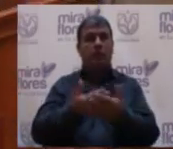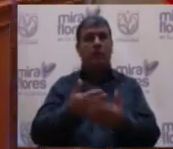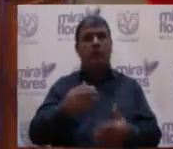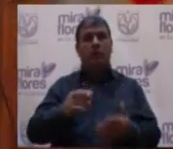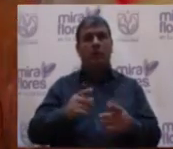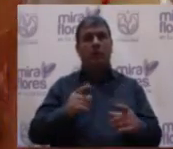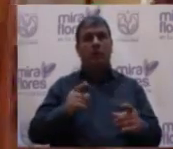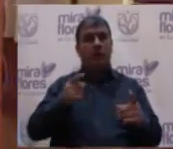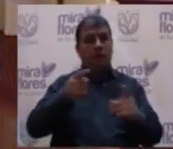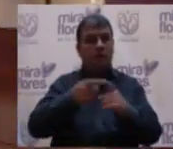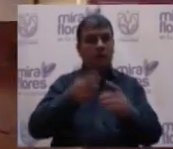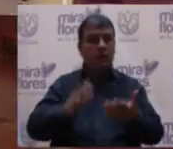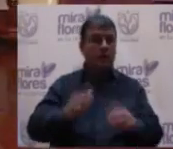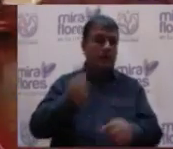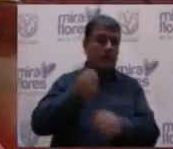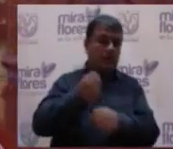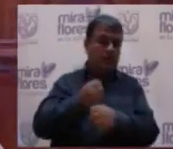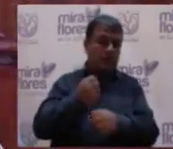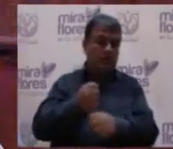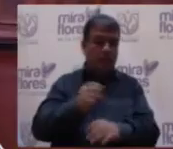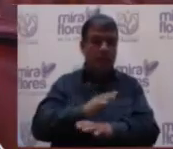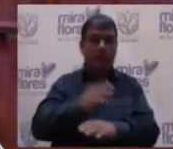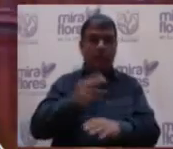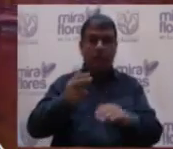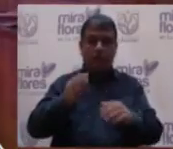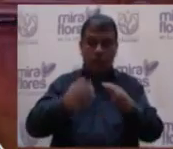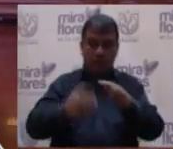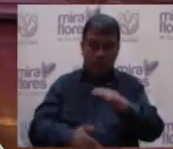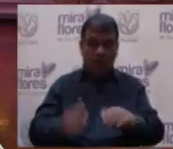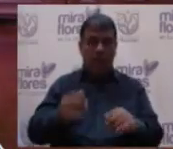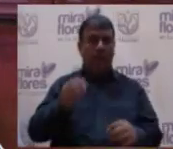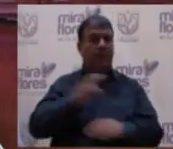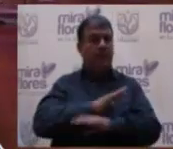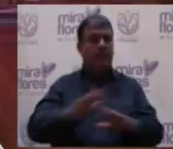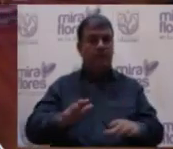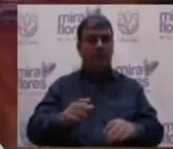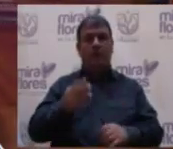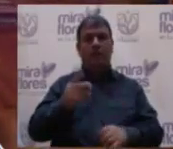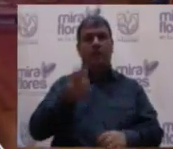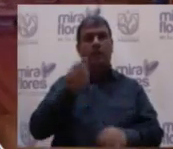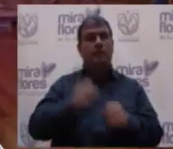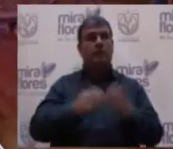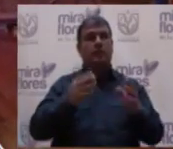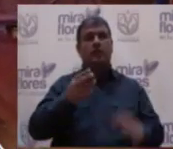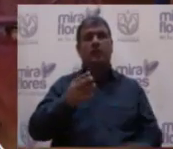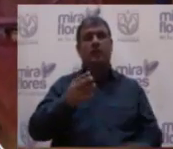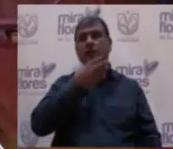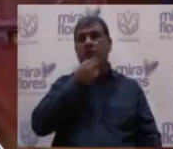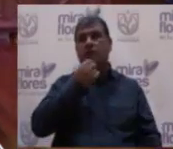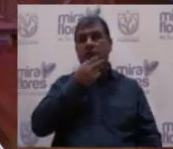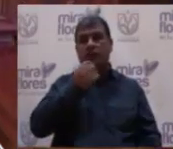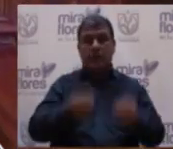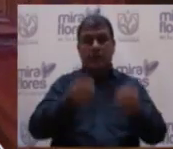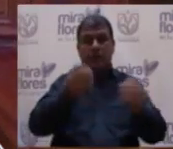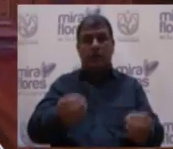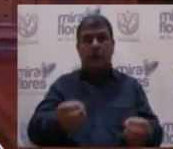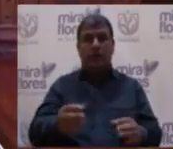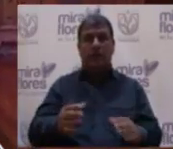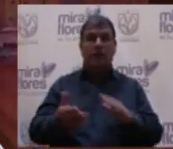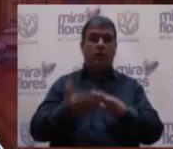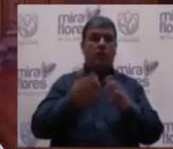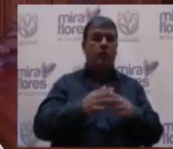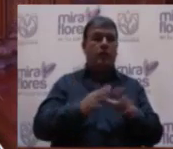tenemos la proyección de que esta obra debe estar terminada los primeros días de diciembre, entonces, y entregada a la comunidad los primeros días de